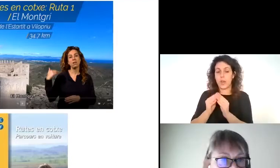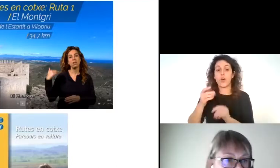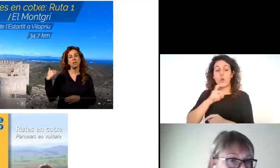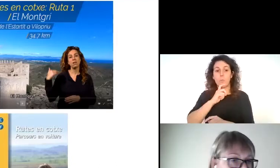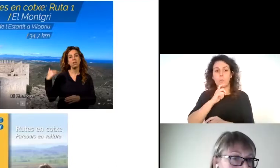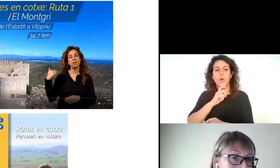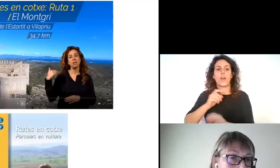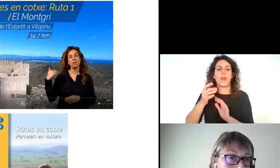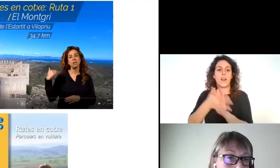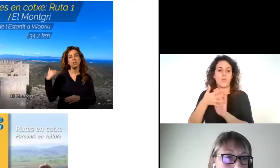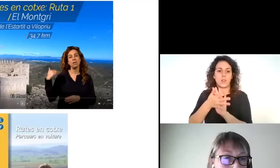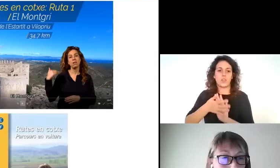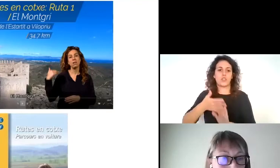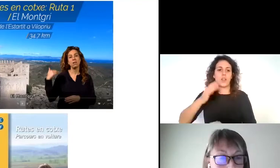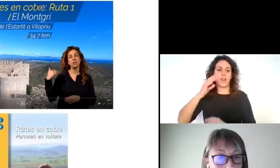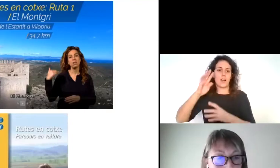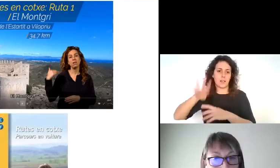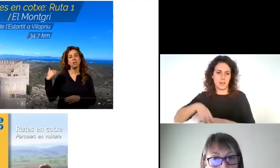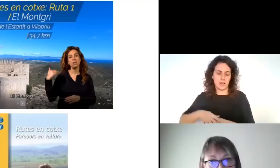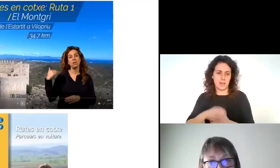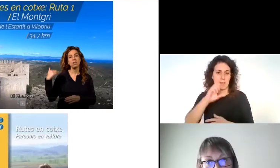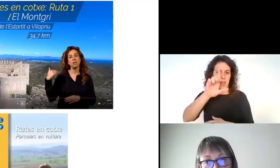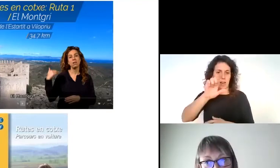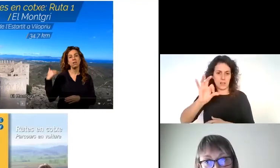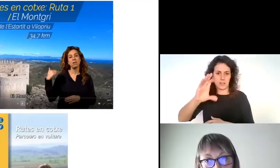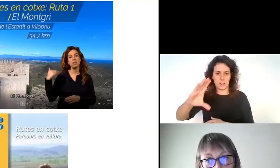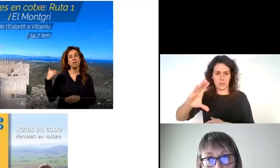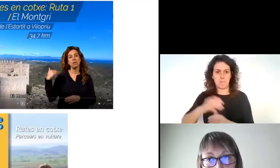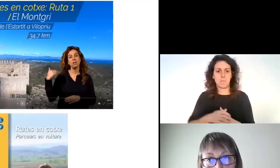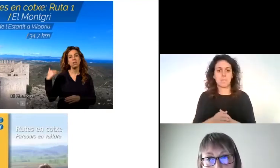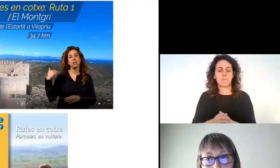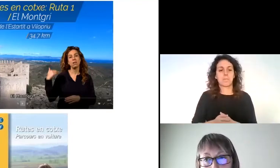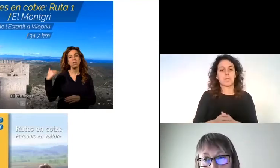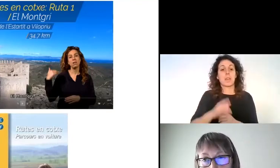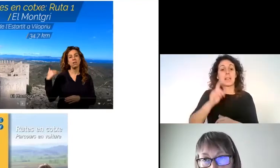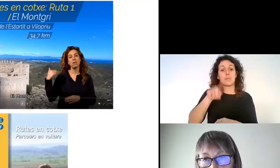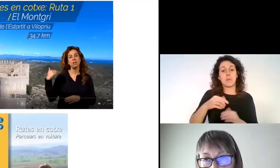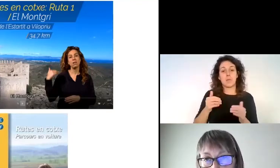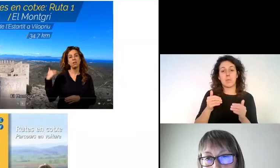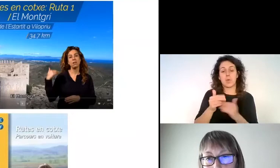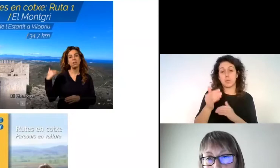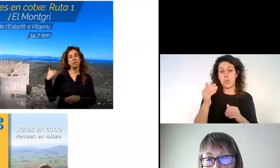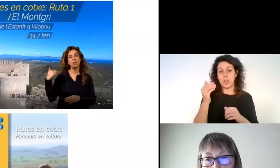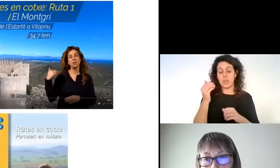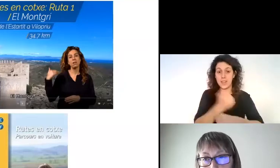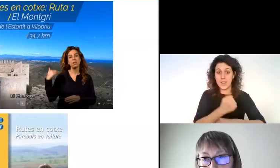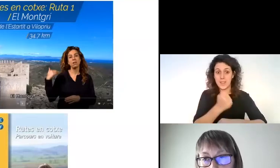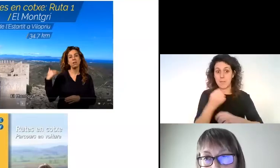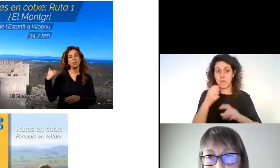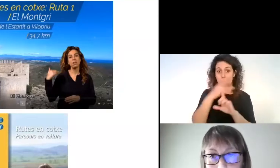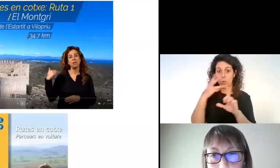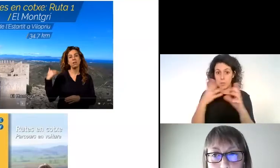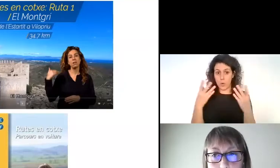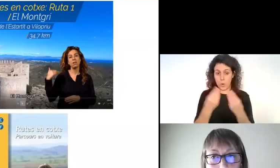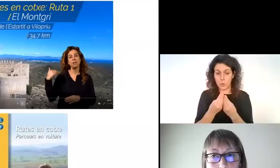caso. Y luego una acción que también vamos a presentar en diciembre junto con la web, y estamos muy contentos también, veis un folleto en pantalla,